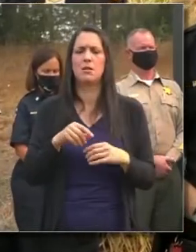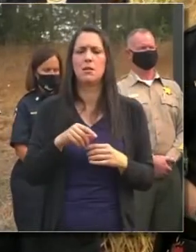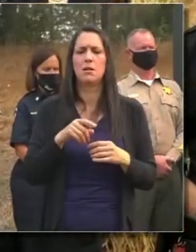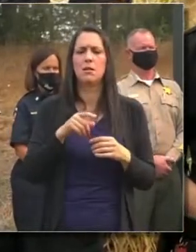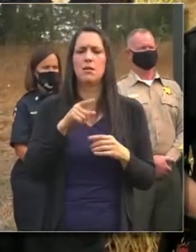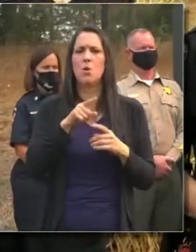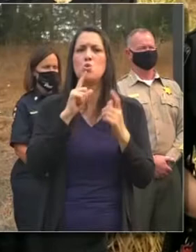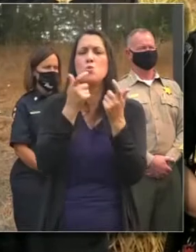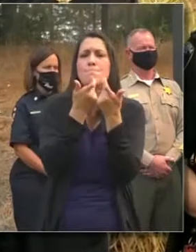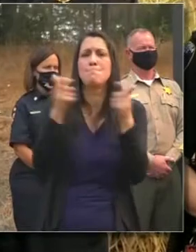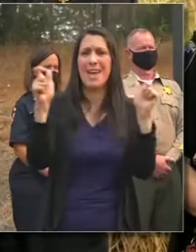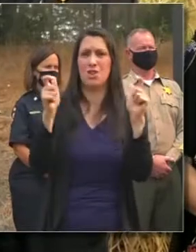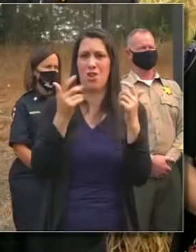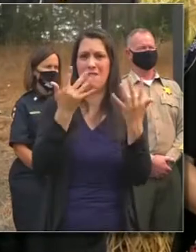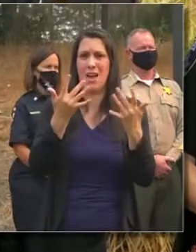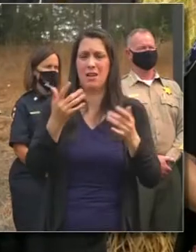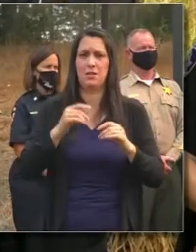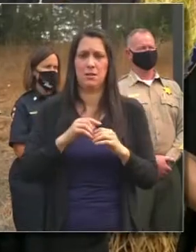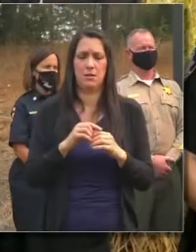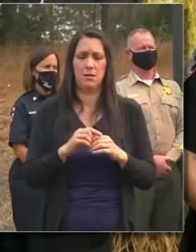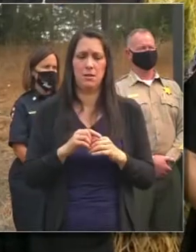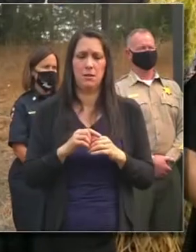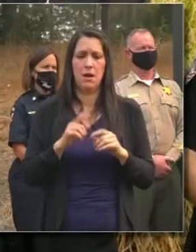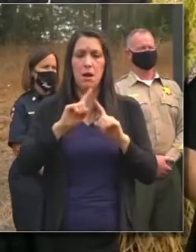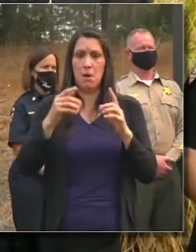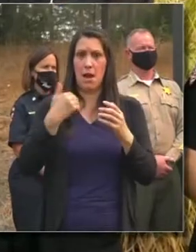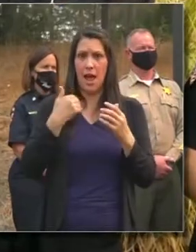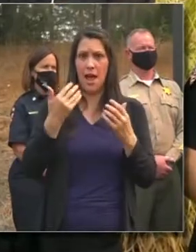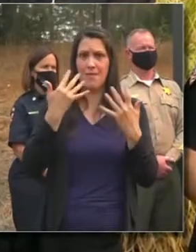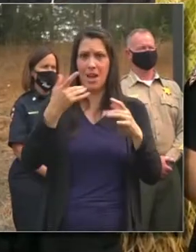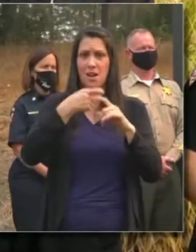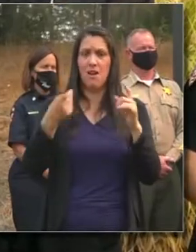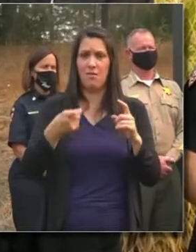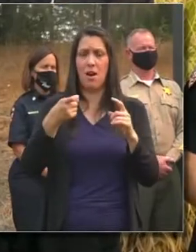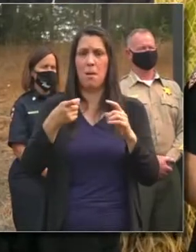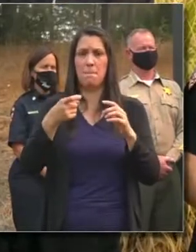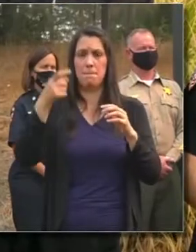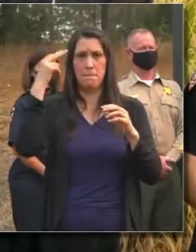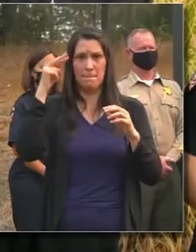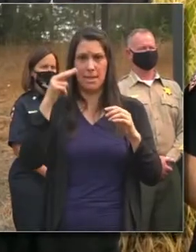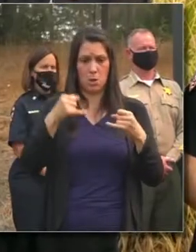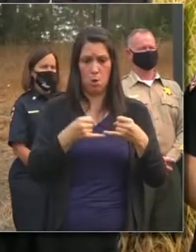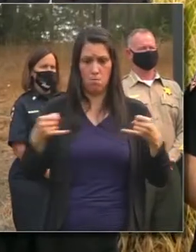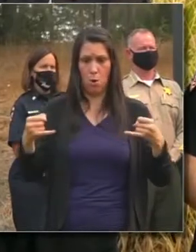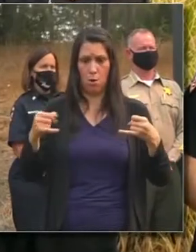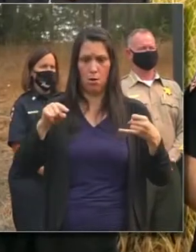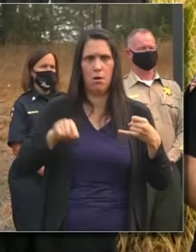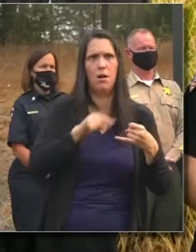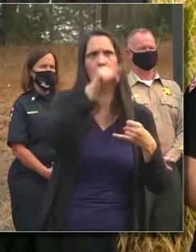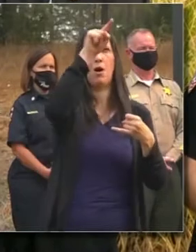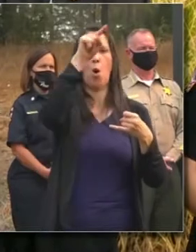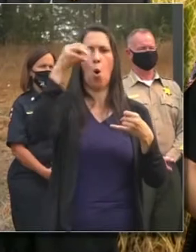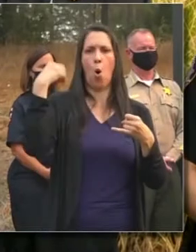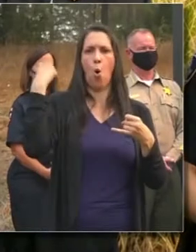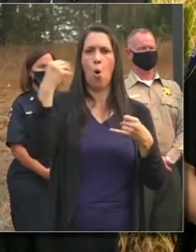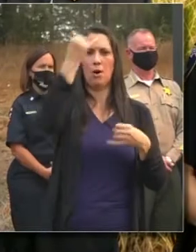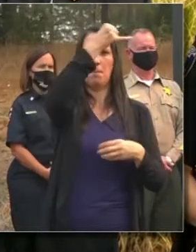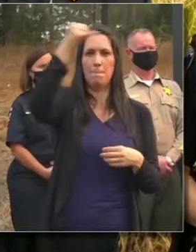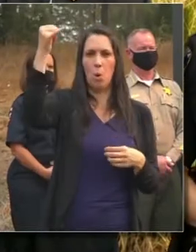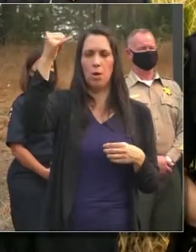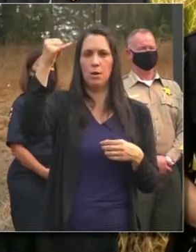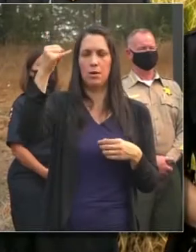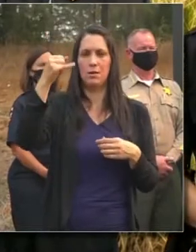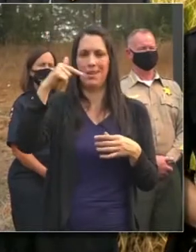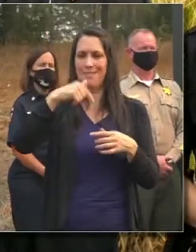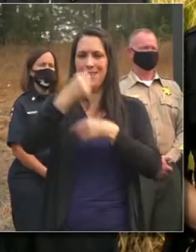mencionó son incendios de los grandes pero también tenemos incendios desde la frontera con méxico hasta la frontera